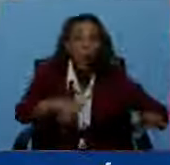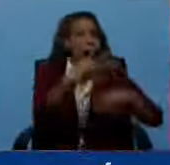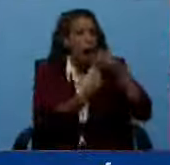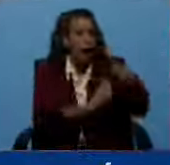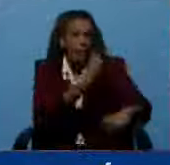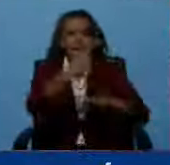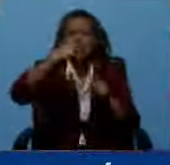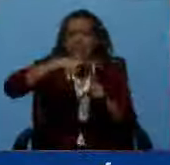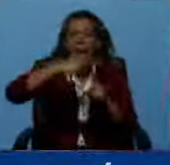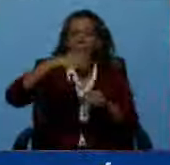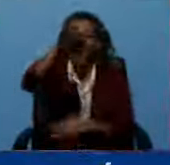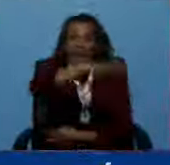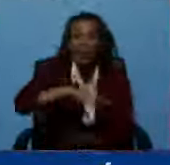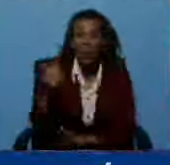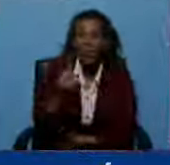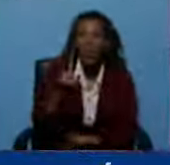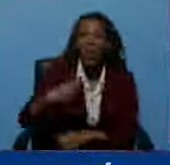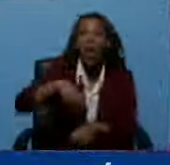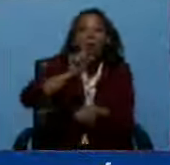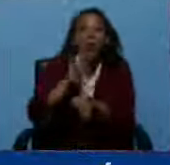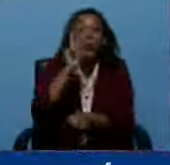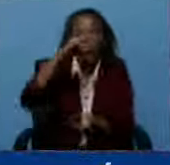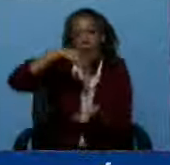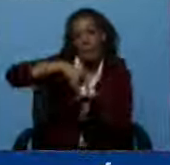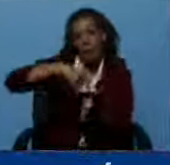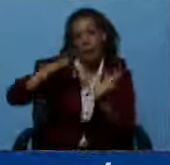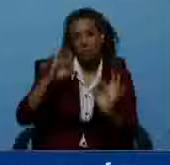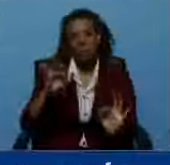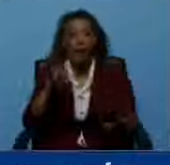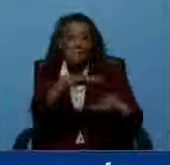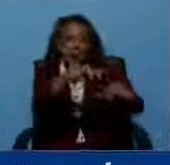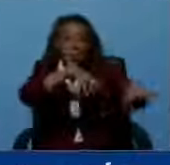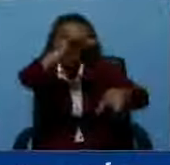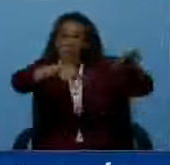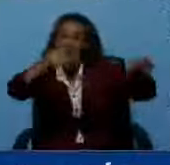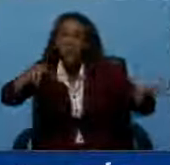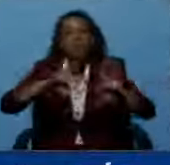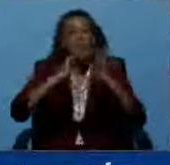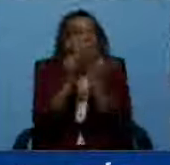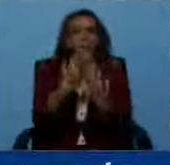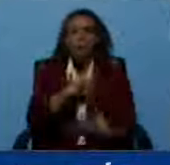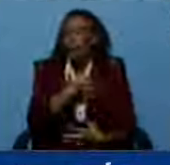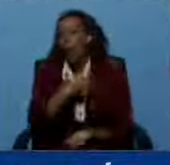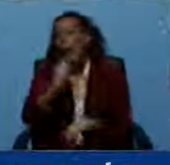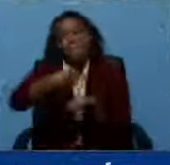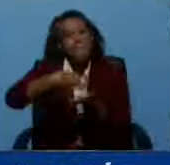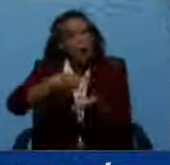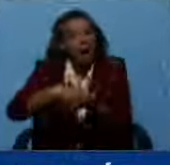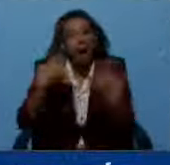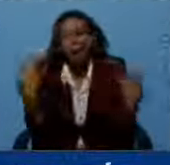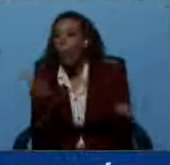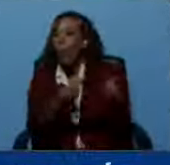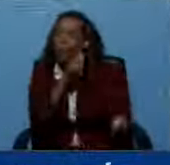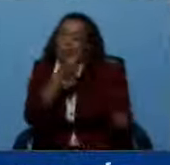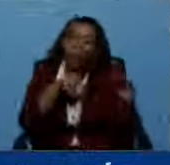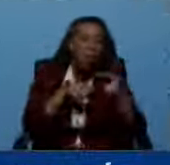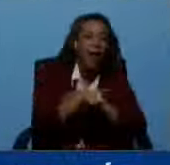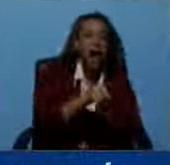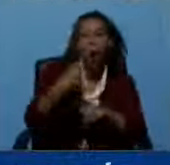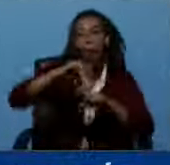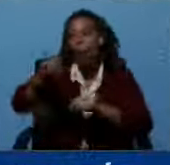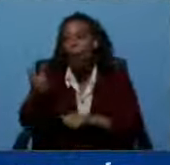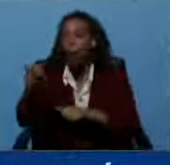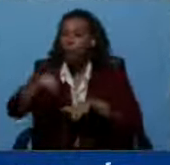algún tipo de terapia, y que la mayoría de los pacientes o familiares no cuentan con esta posibilidad en otra